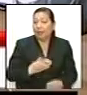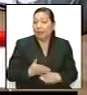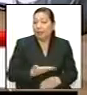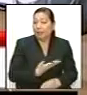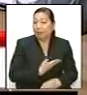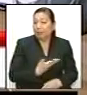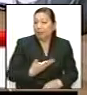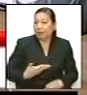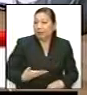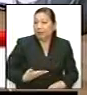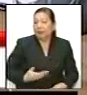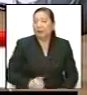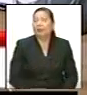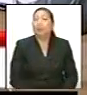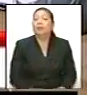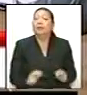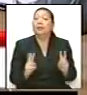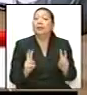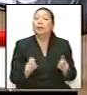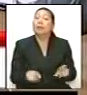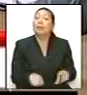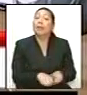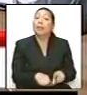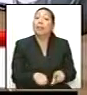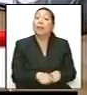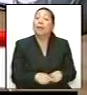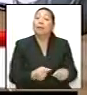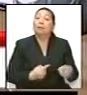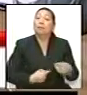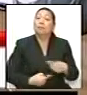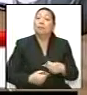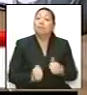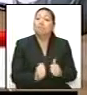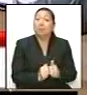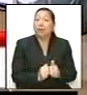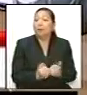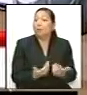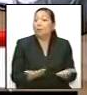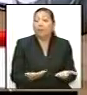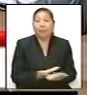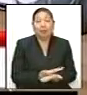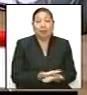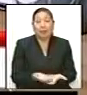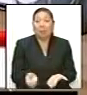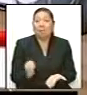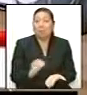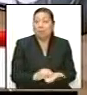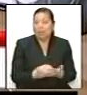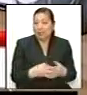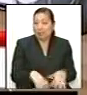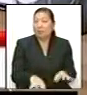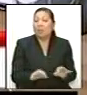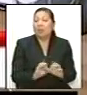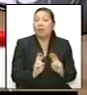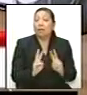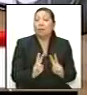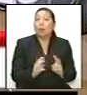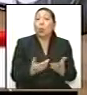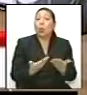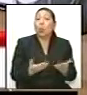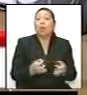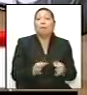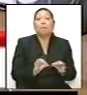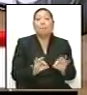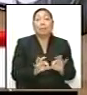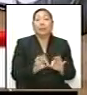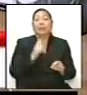presidencia, es un tema que también es recurrente, creo que no nos queda otra cosa que priorizar, ver cuál es la prioridad básica,